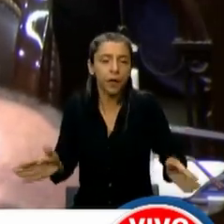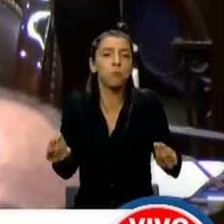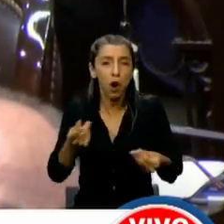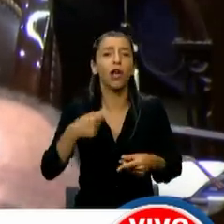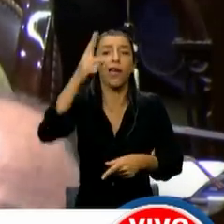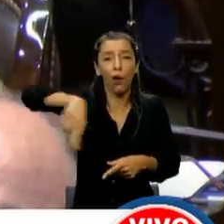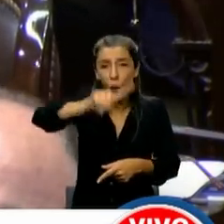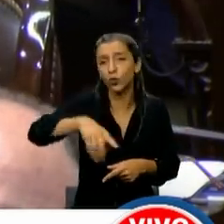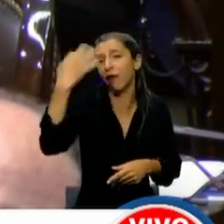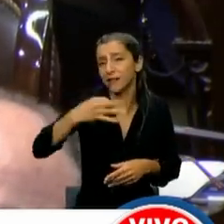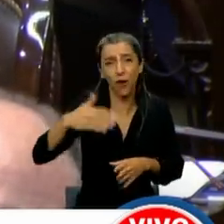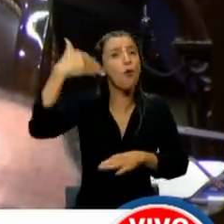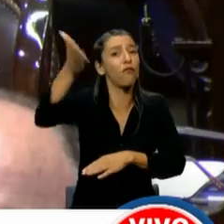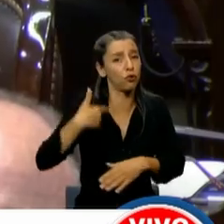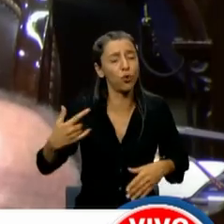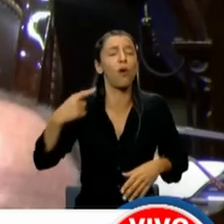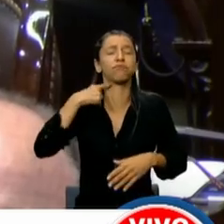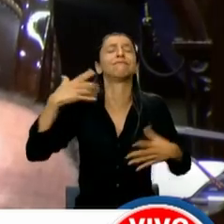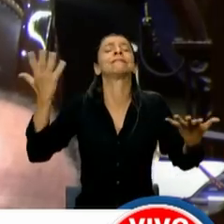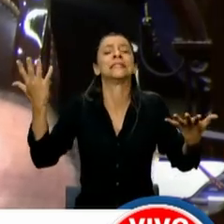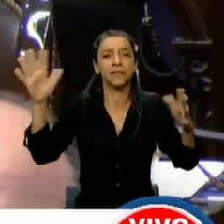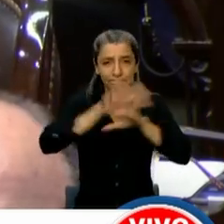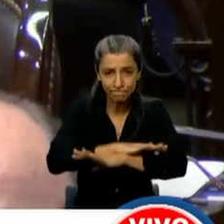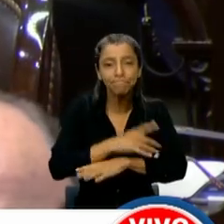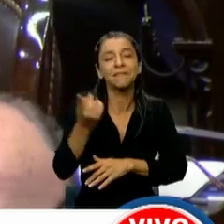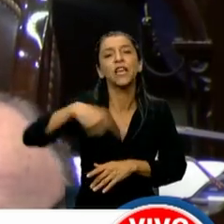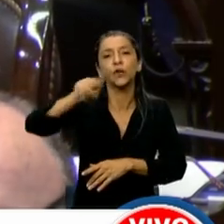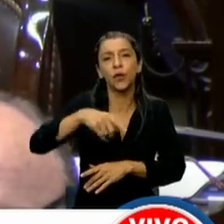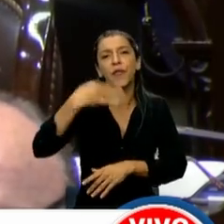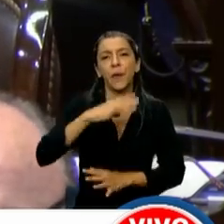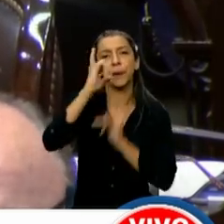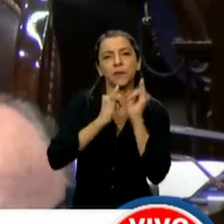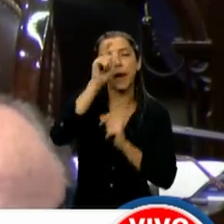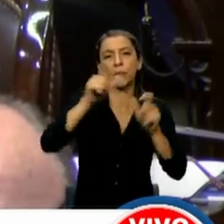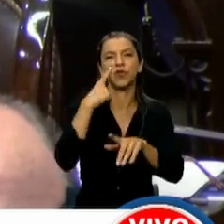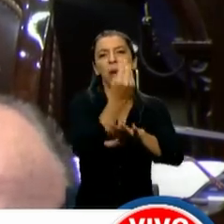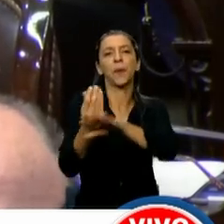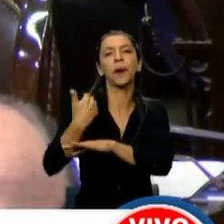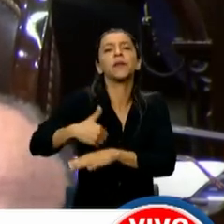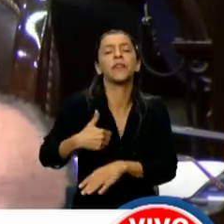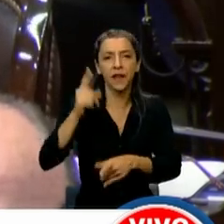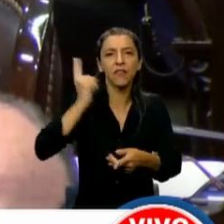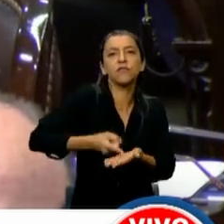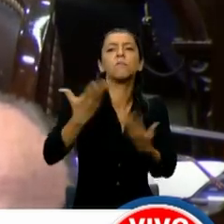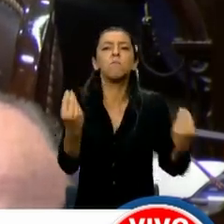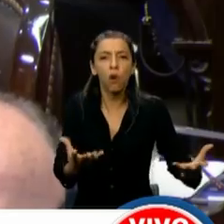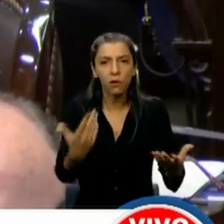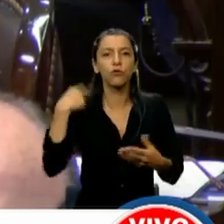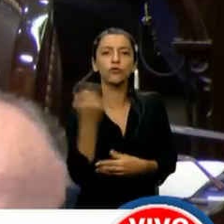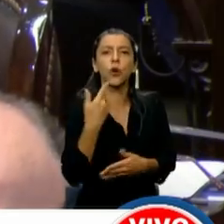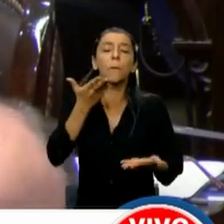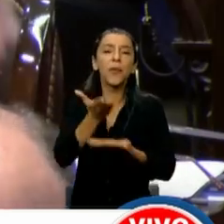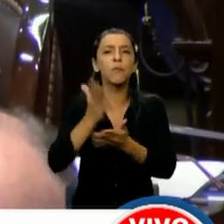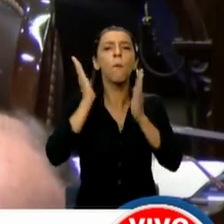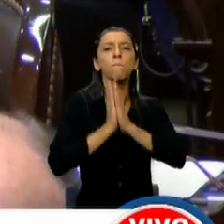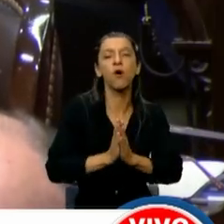pagar ustedes y las cuentas se la van a tener que rendir a los argentinos de las argentinas algún día entonces le pedimos por favor que